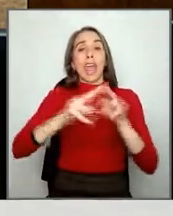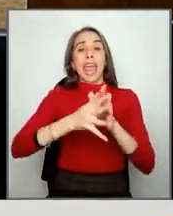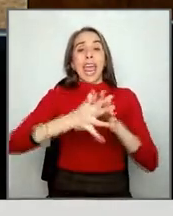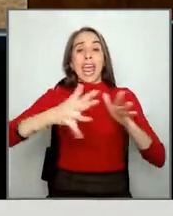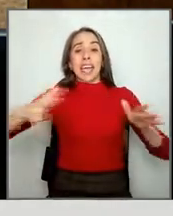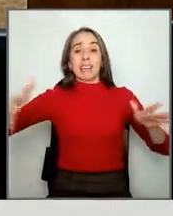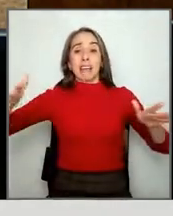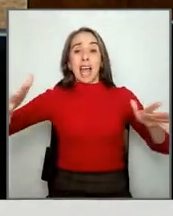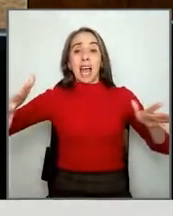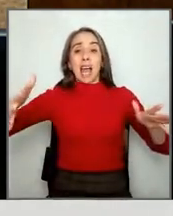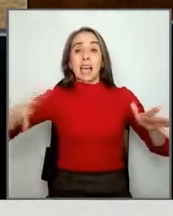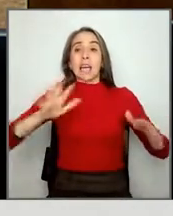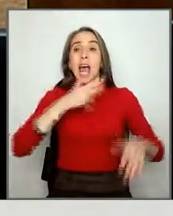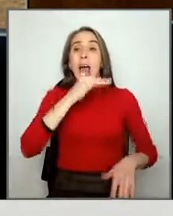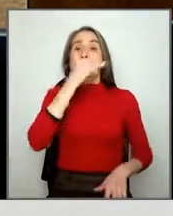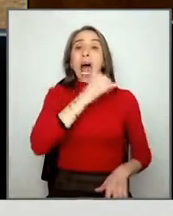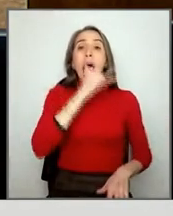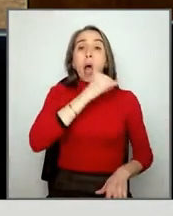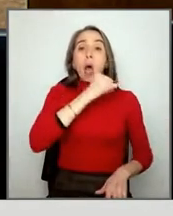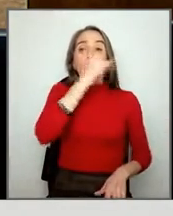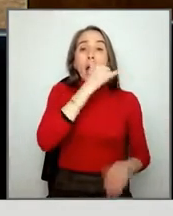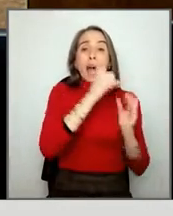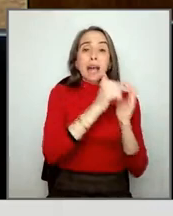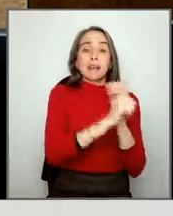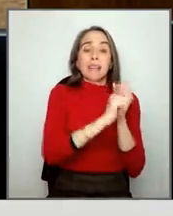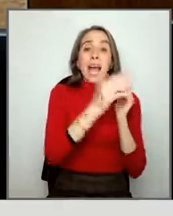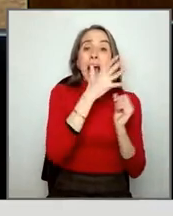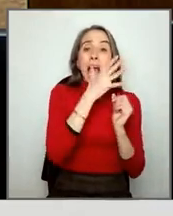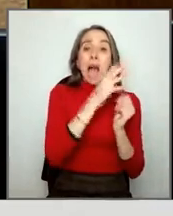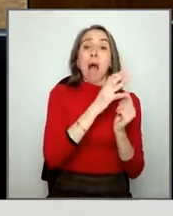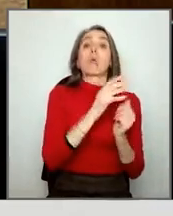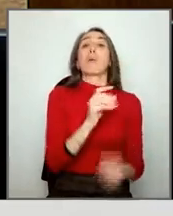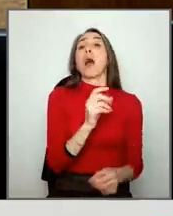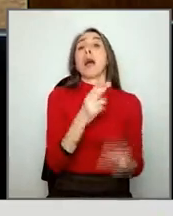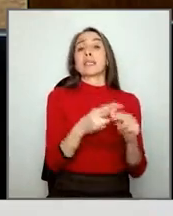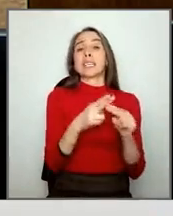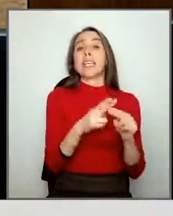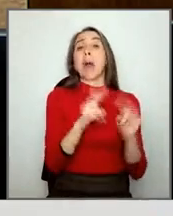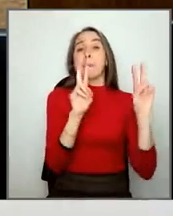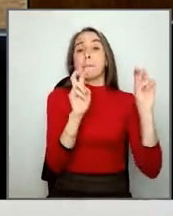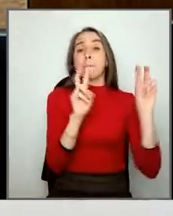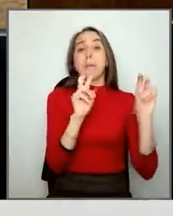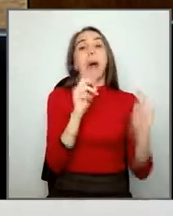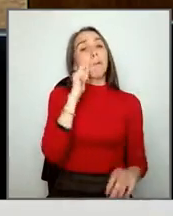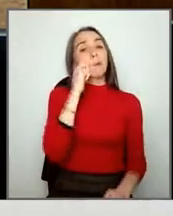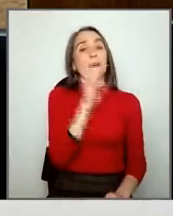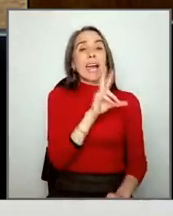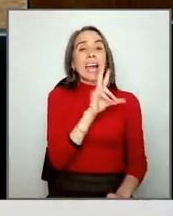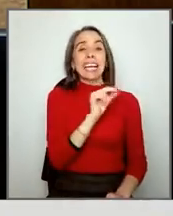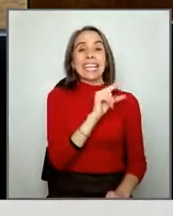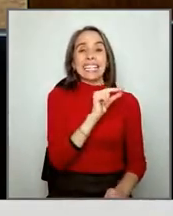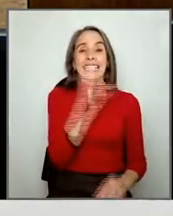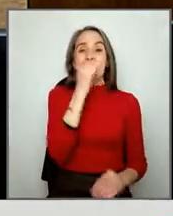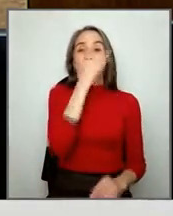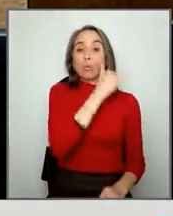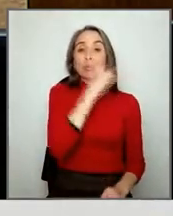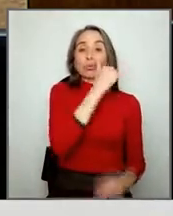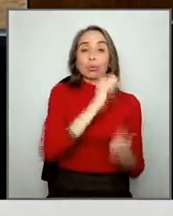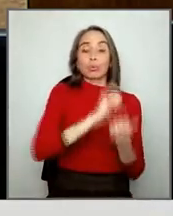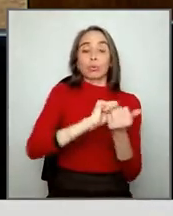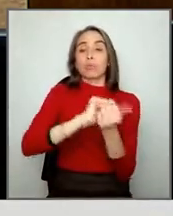aguas residuales tratadas las llamadas aguas grises que estamos legislando y que estamos Normando en este proyecto